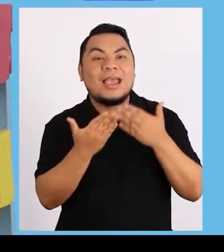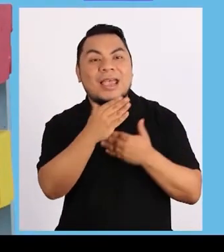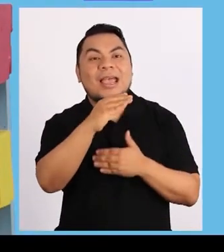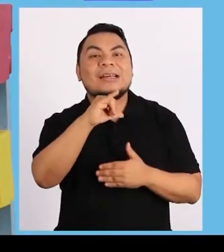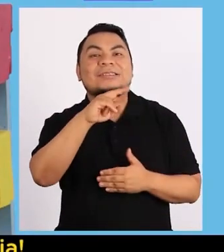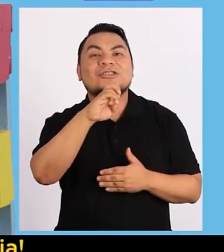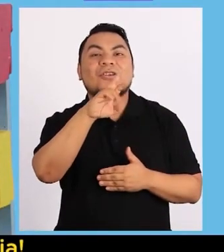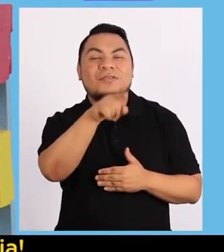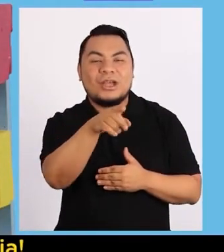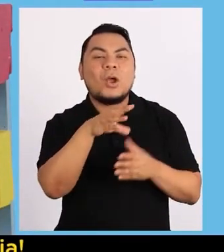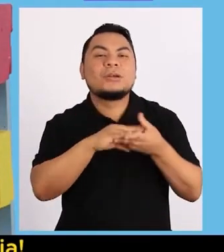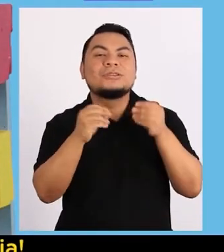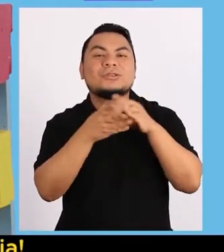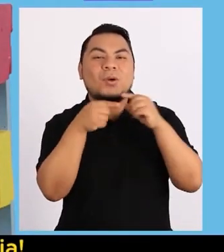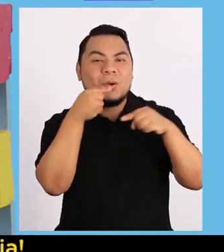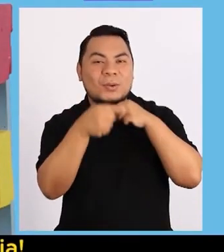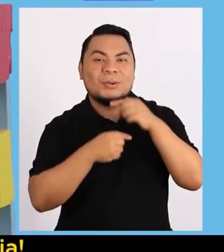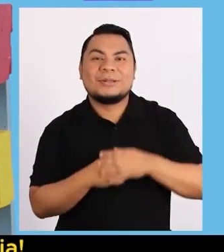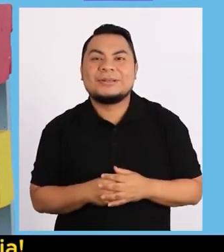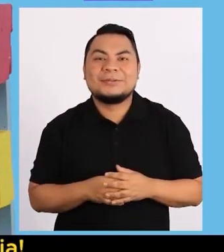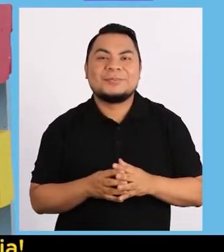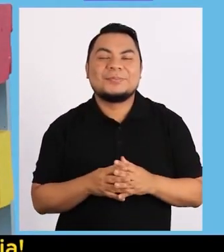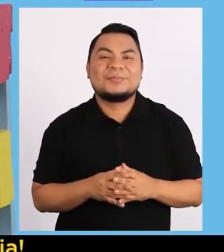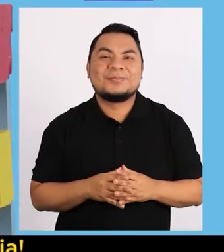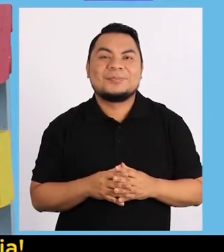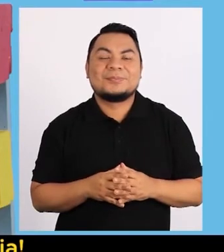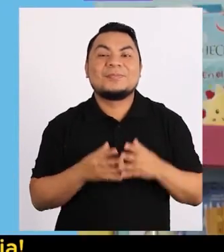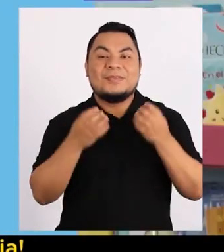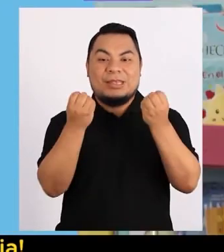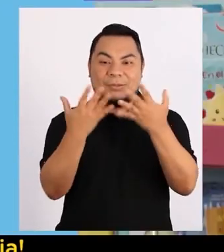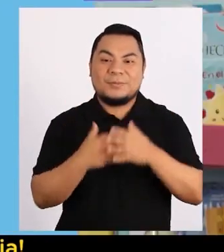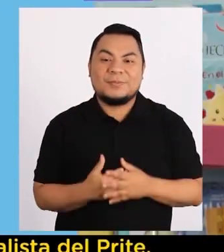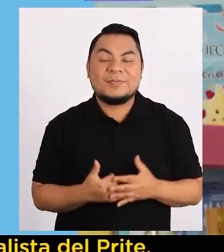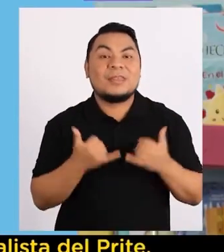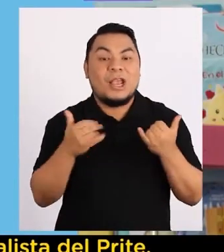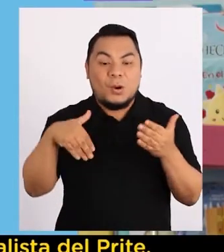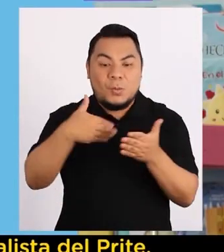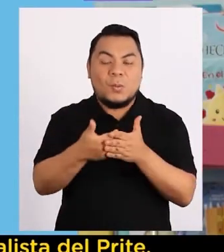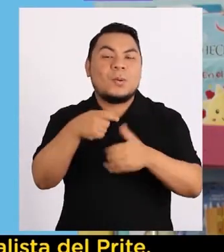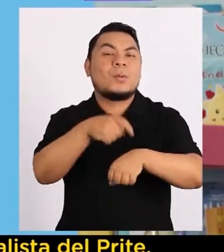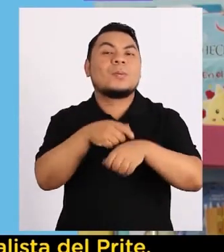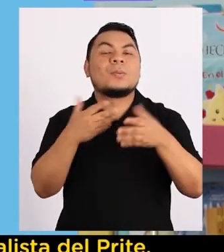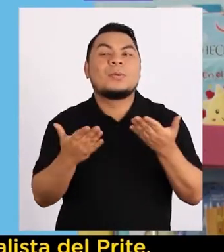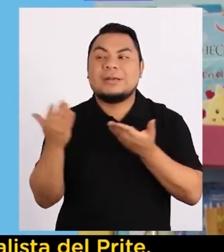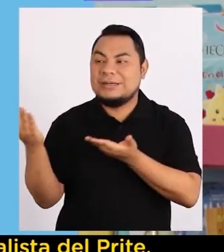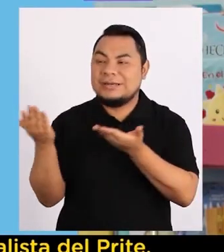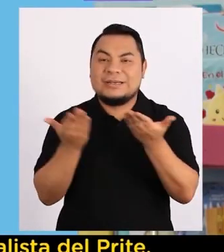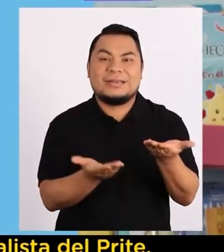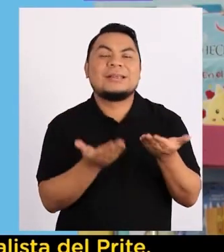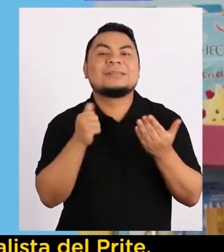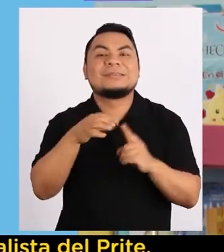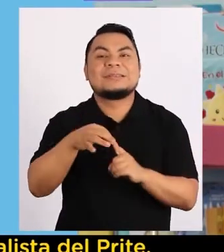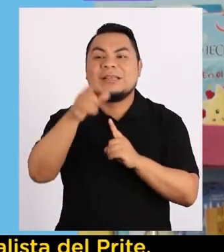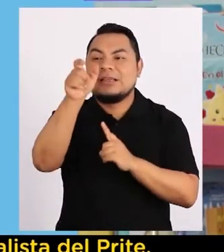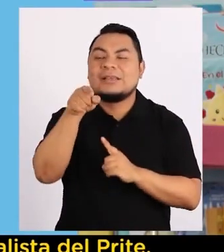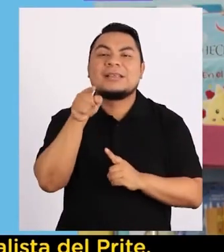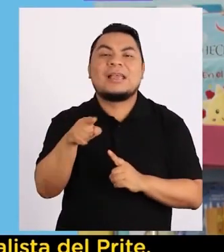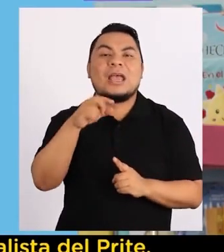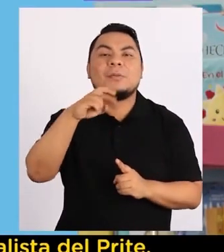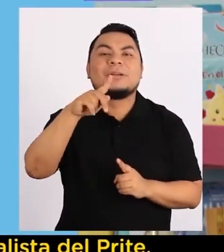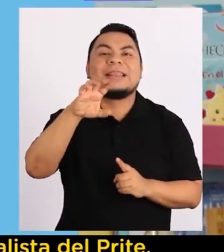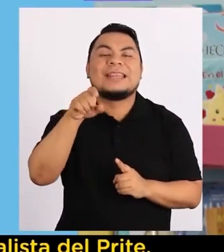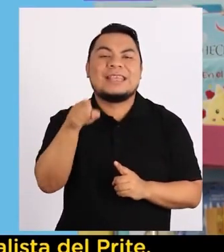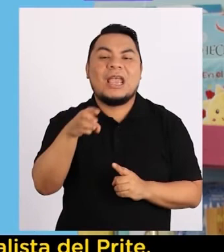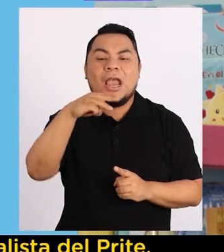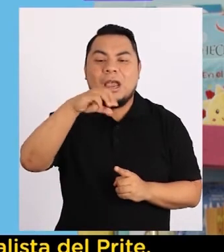Gracias, chicos. Gracias, Christopher, por tu historia. Bien, llegó la hora de dar pase a